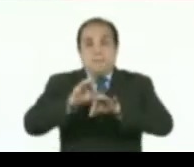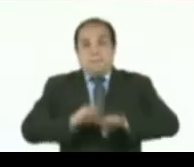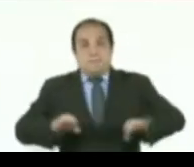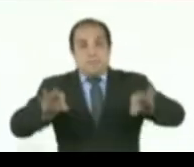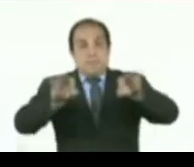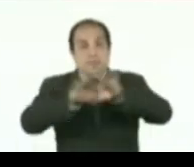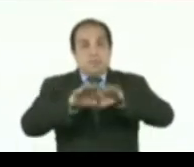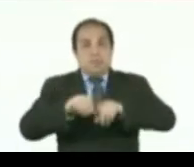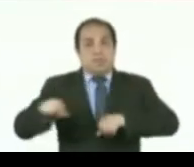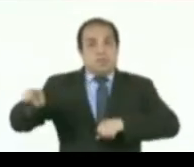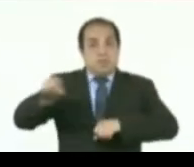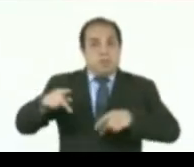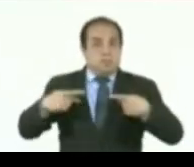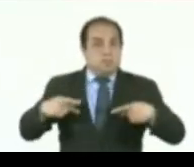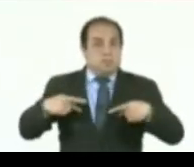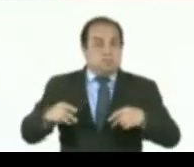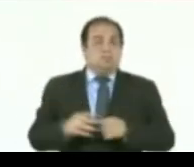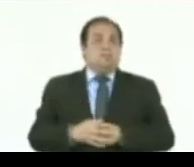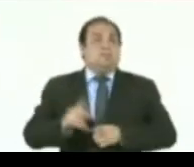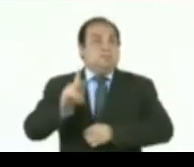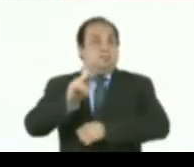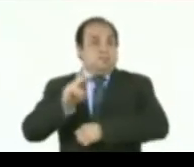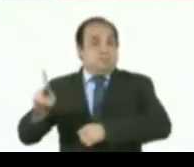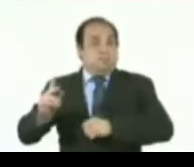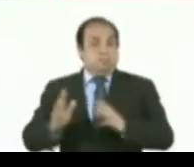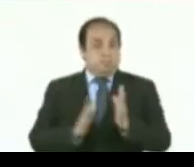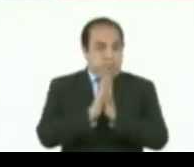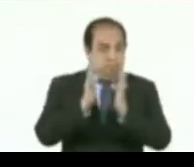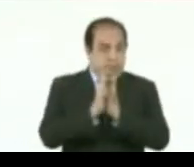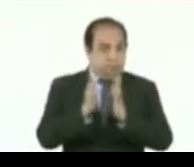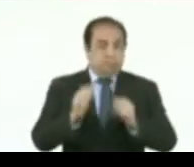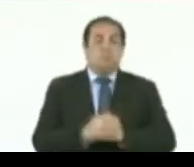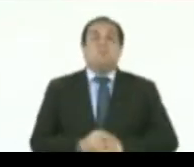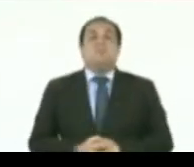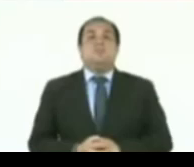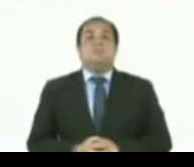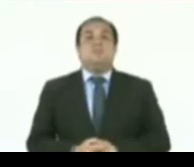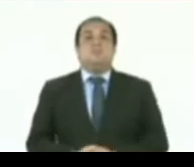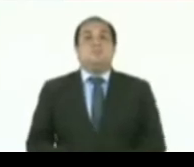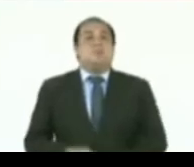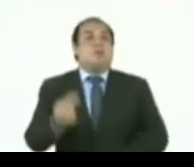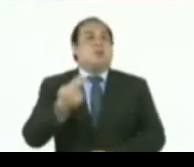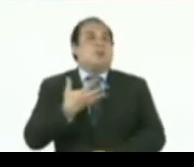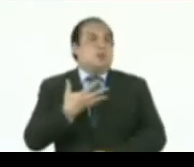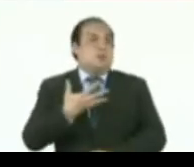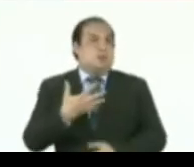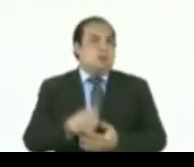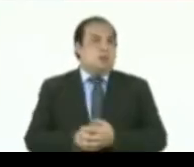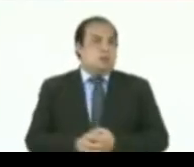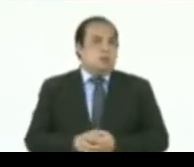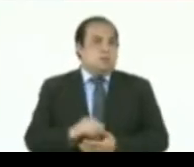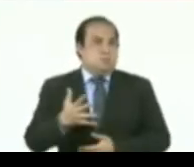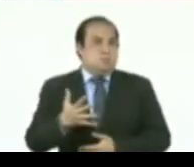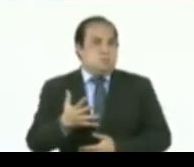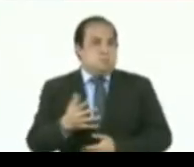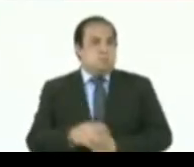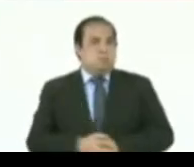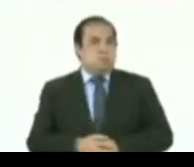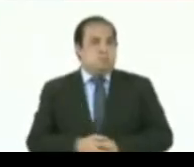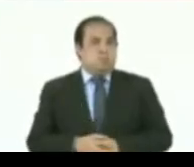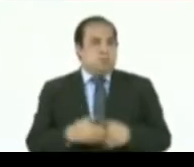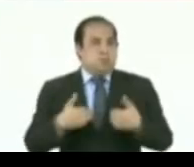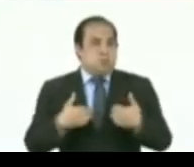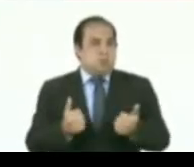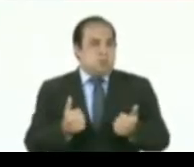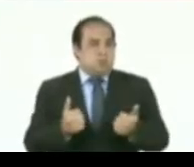la participación de la ciudadanía. Entonces, hay que ser, digamos, al menos consecuentes.